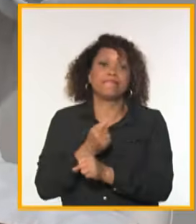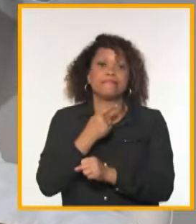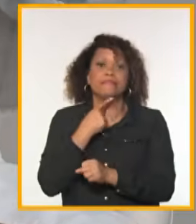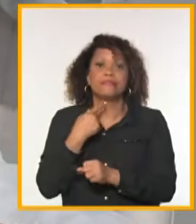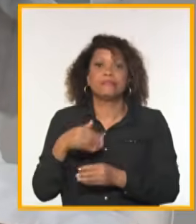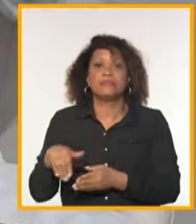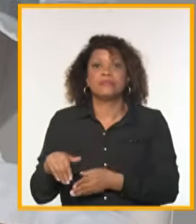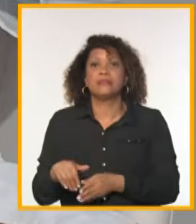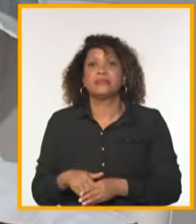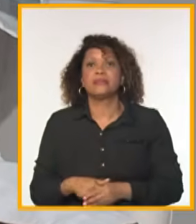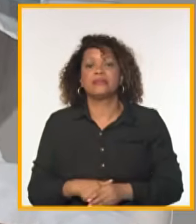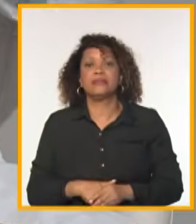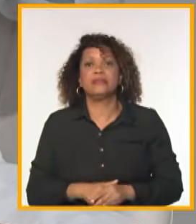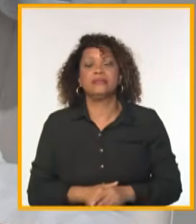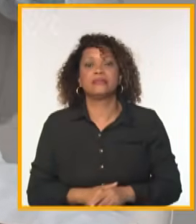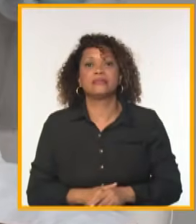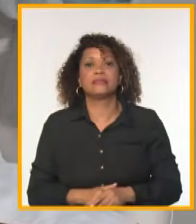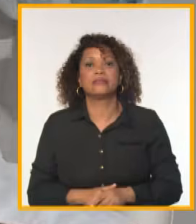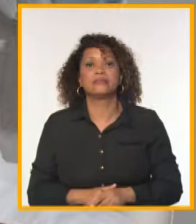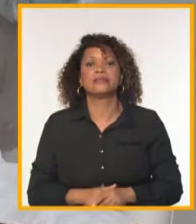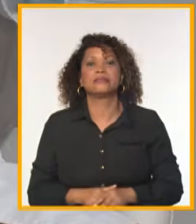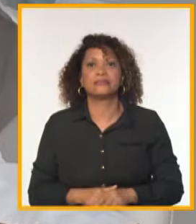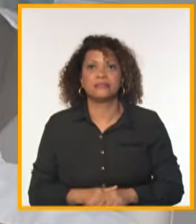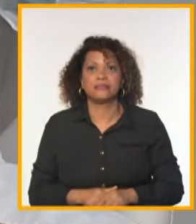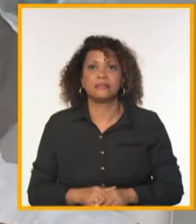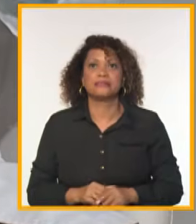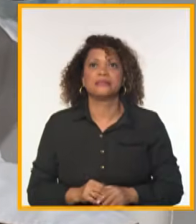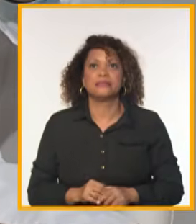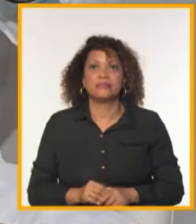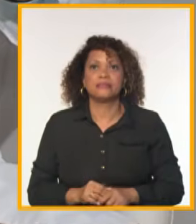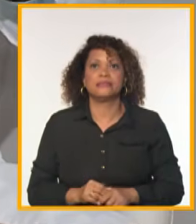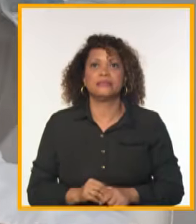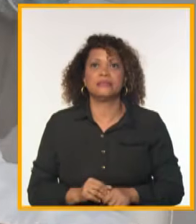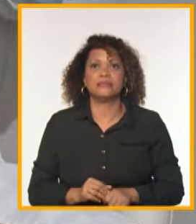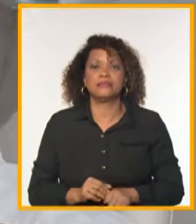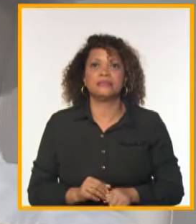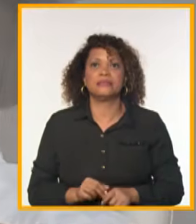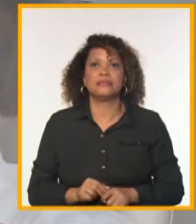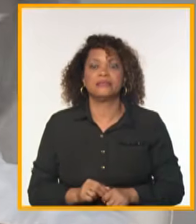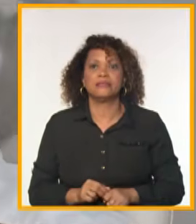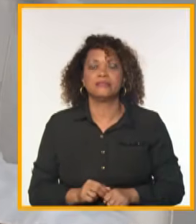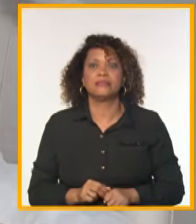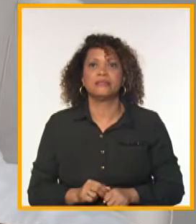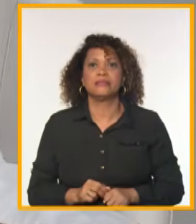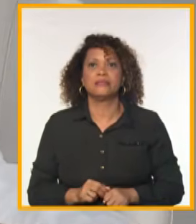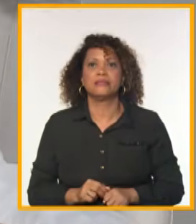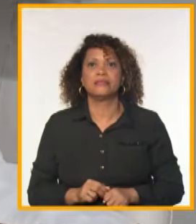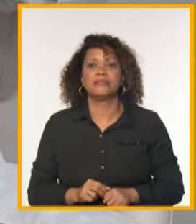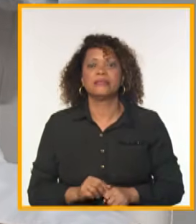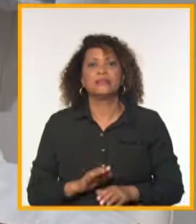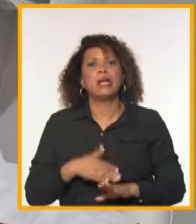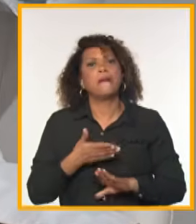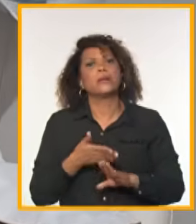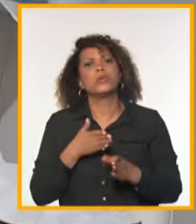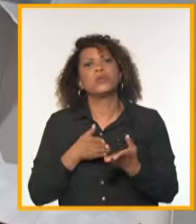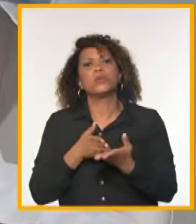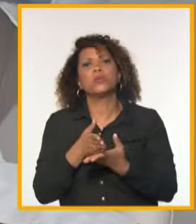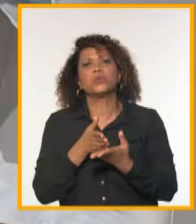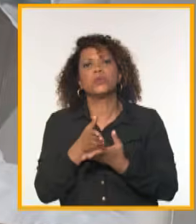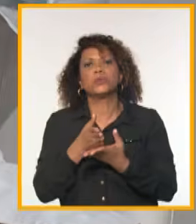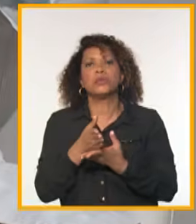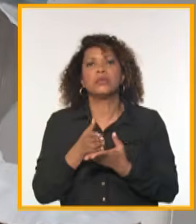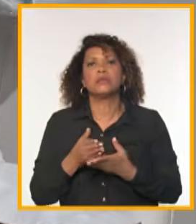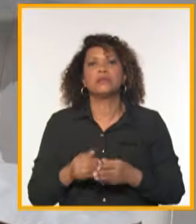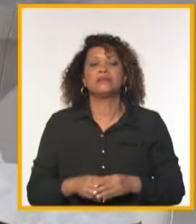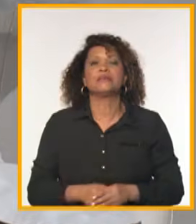entrevistar, parece que estaba enfermo, algo de eso. Y bueno, seguía para el sanatorio,